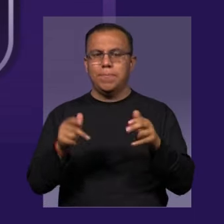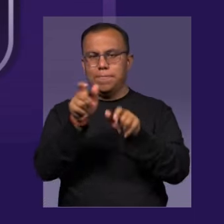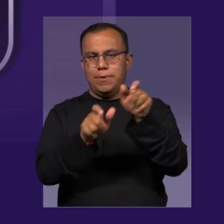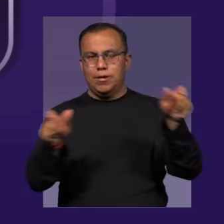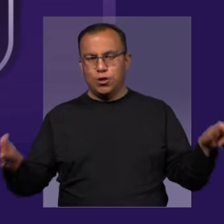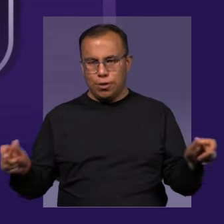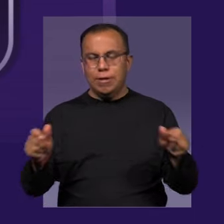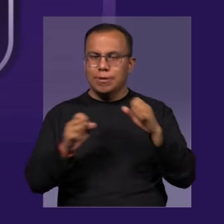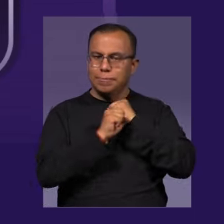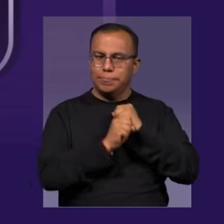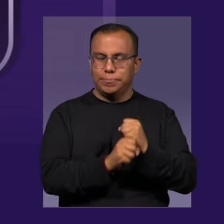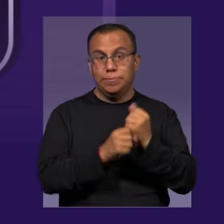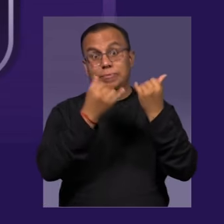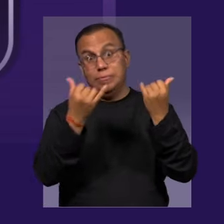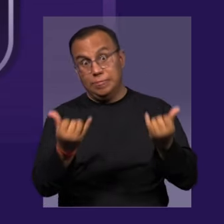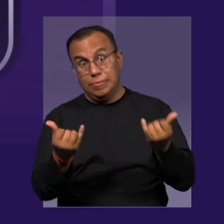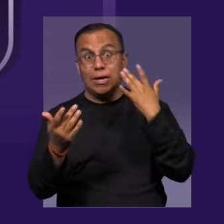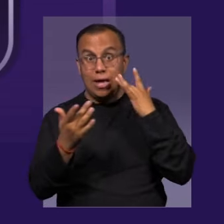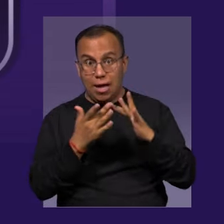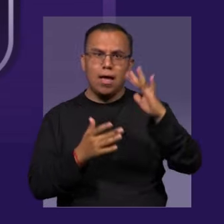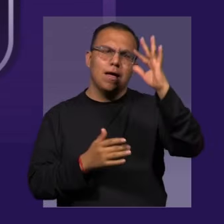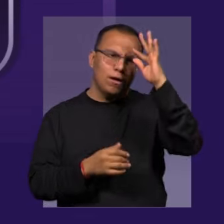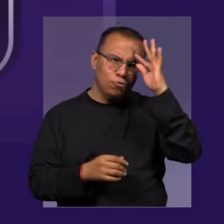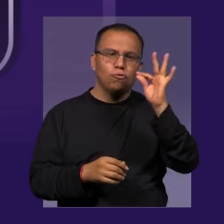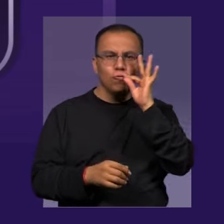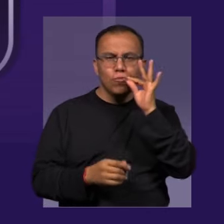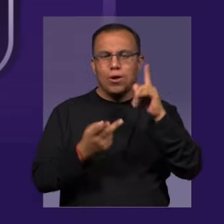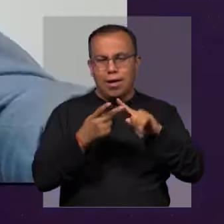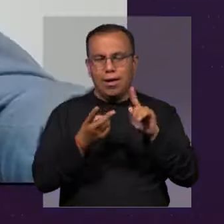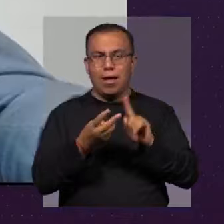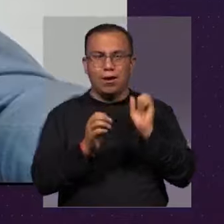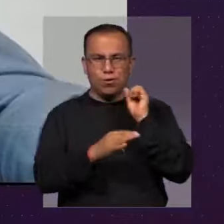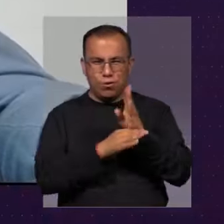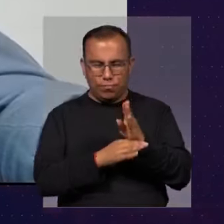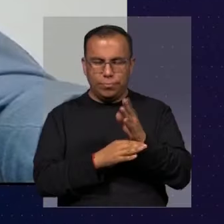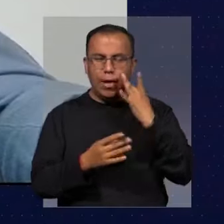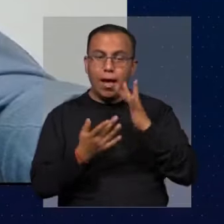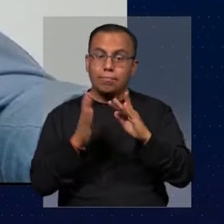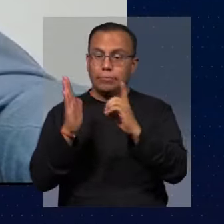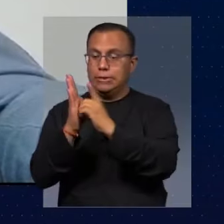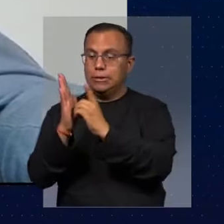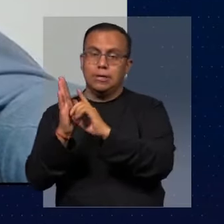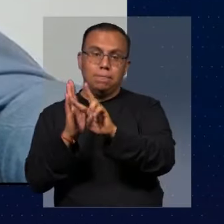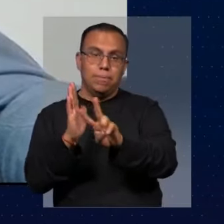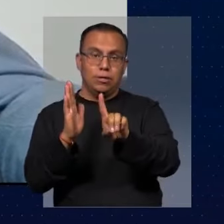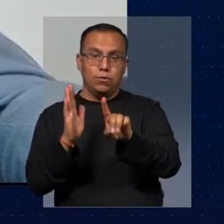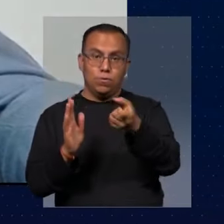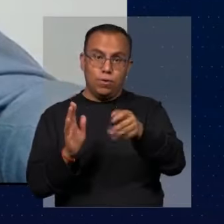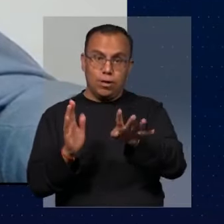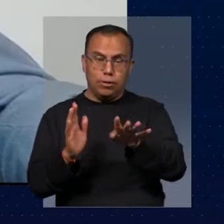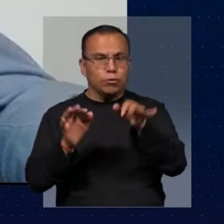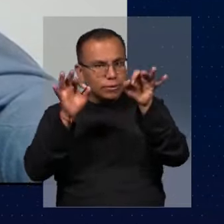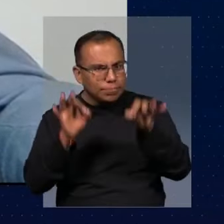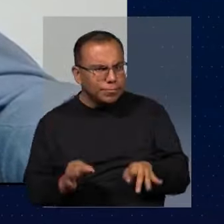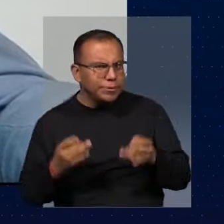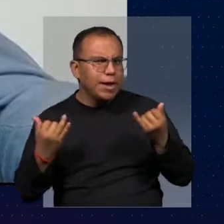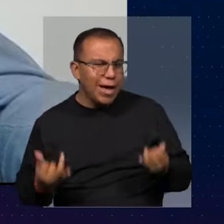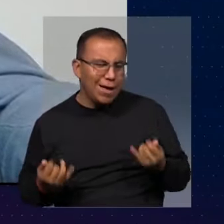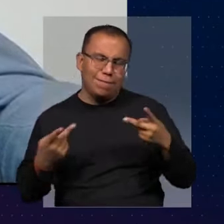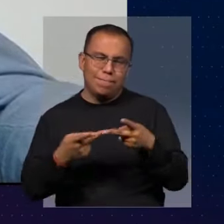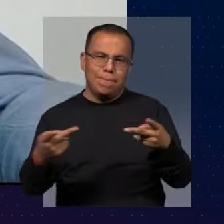personas consumidoras. ¿Clubes canábicos? ¿Zonas de consumo? Lo que dice el decreto 2114 y lo que ha dicho